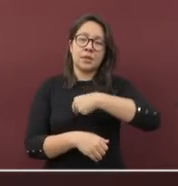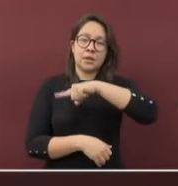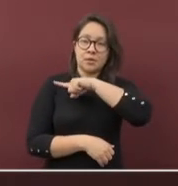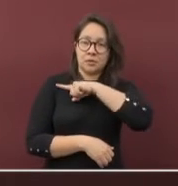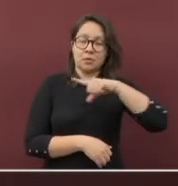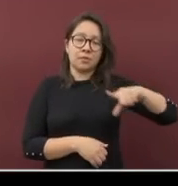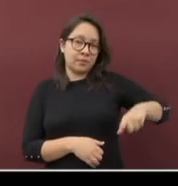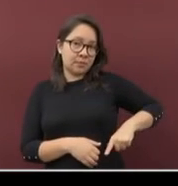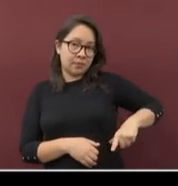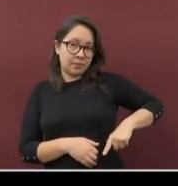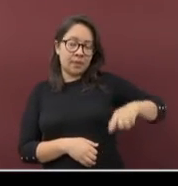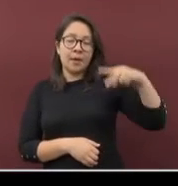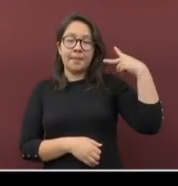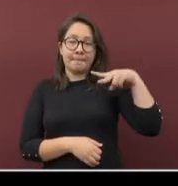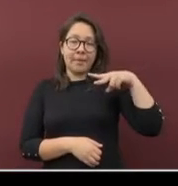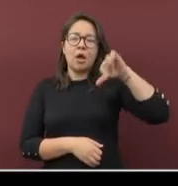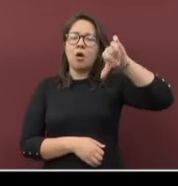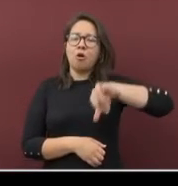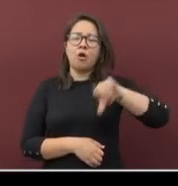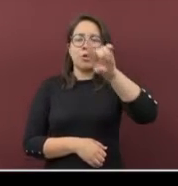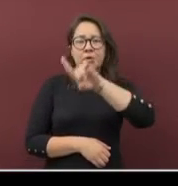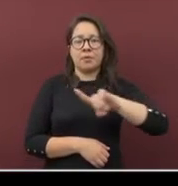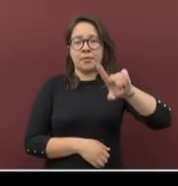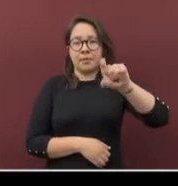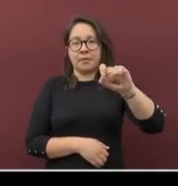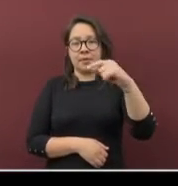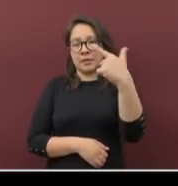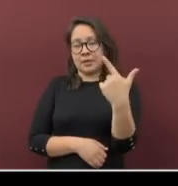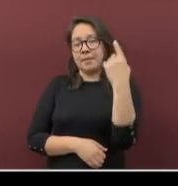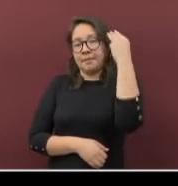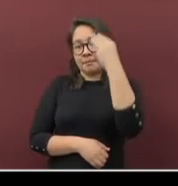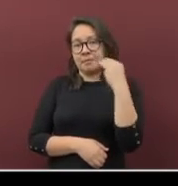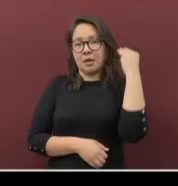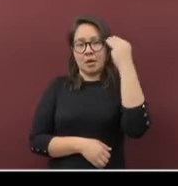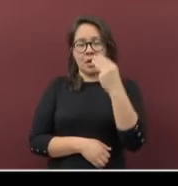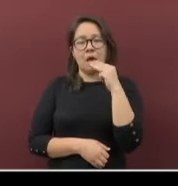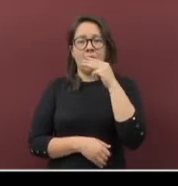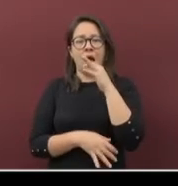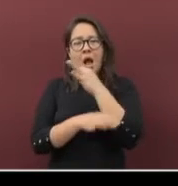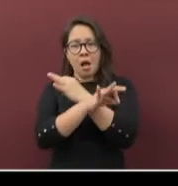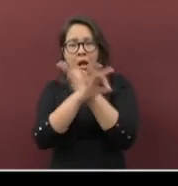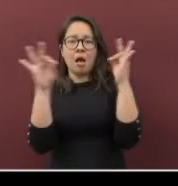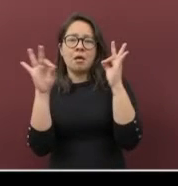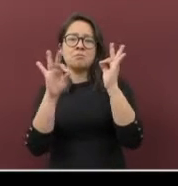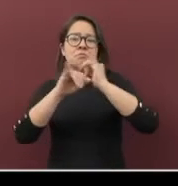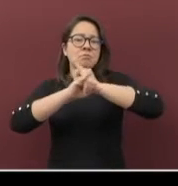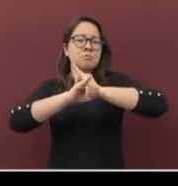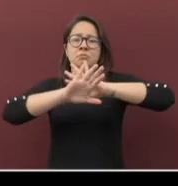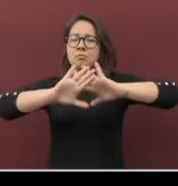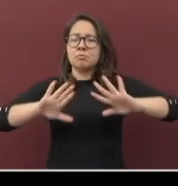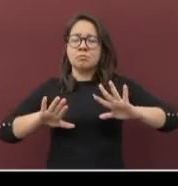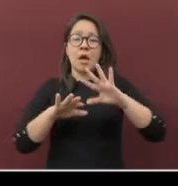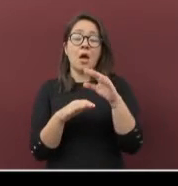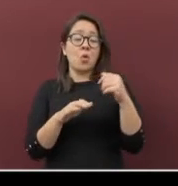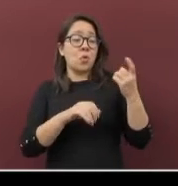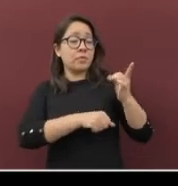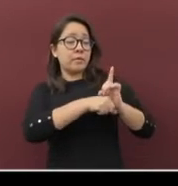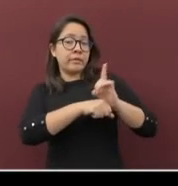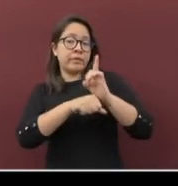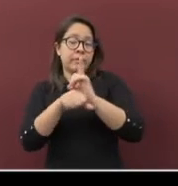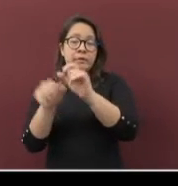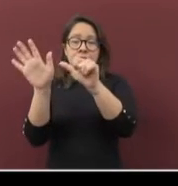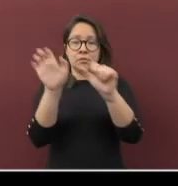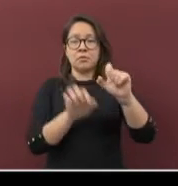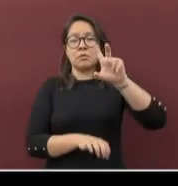veracruz hoy domingo 27 de marzo le daremos a ustedes el informe número 630